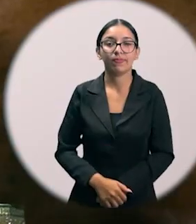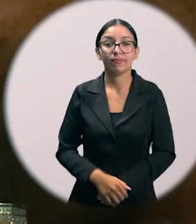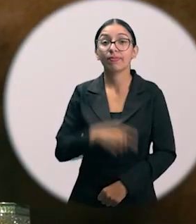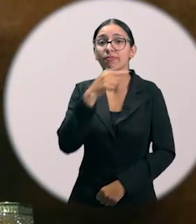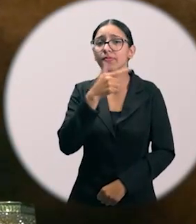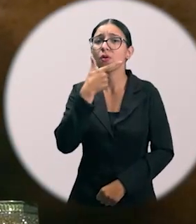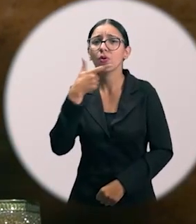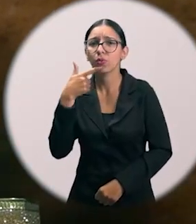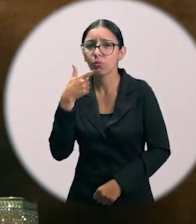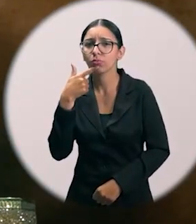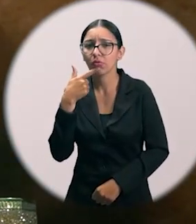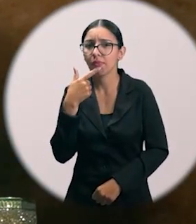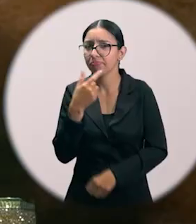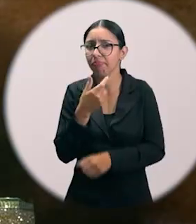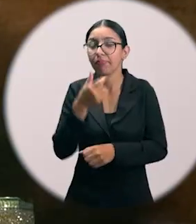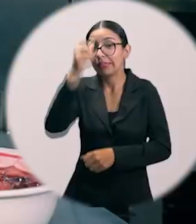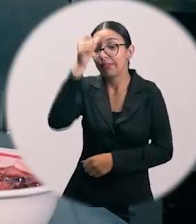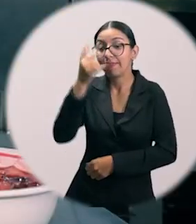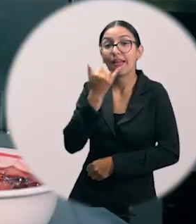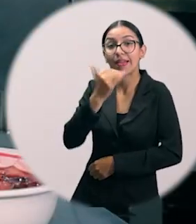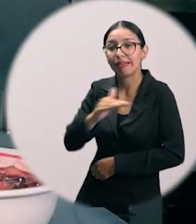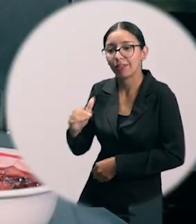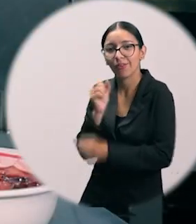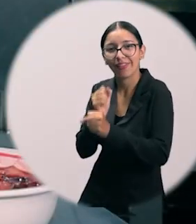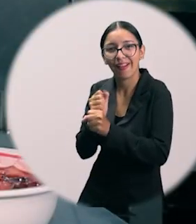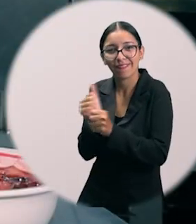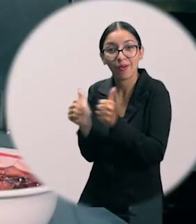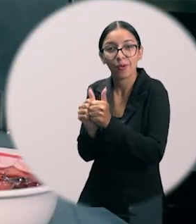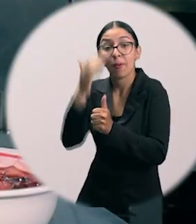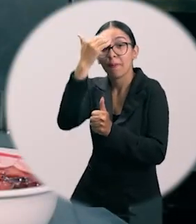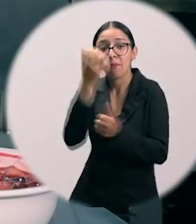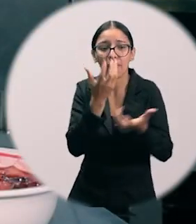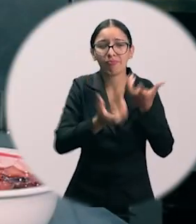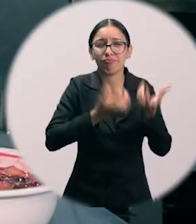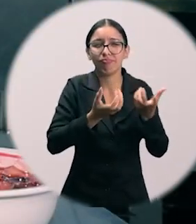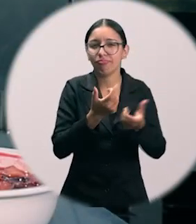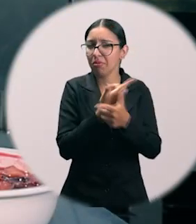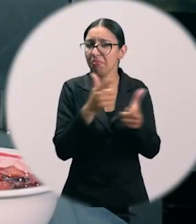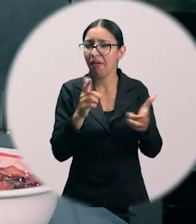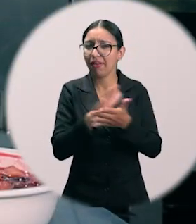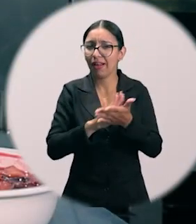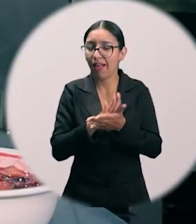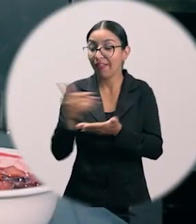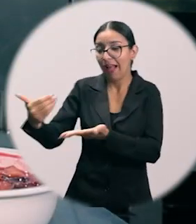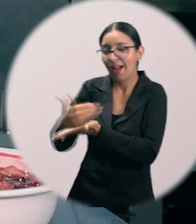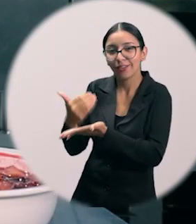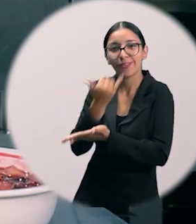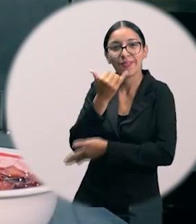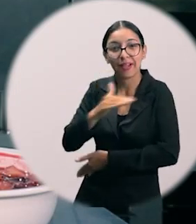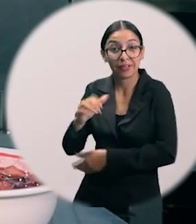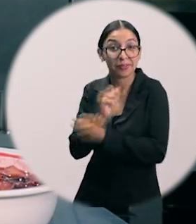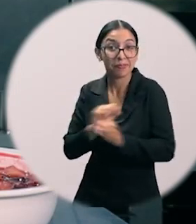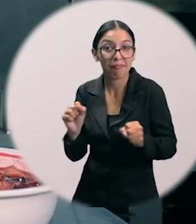Y este es un postre ideal para que puedan hacer con los chicos, porque como no hay fuego de por medio en esta parte del armado, entonces